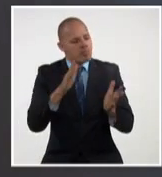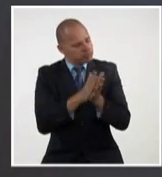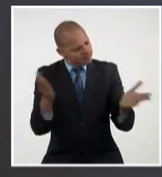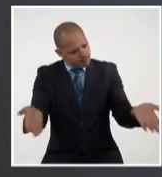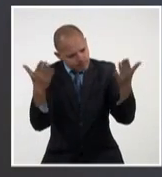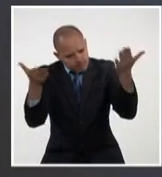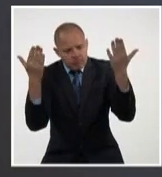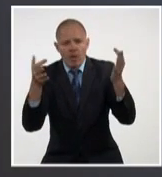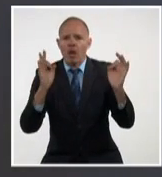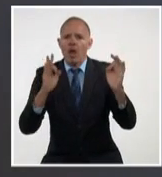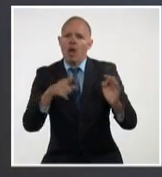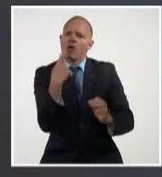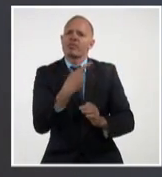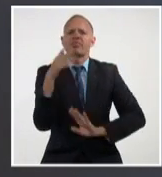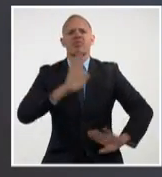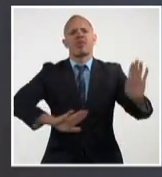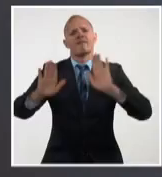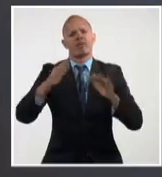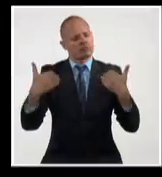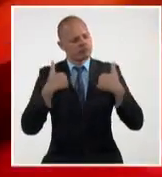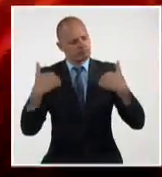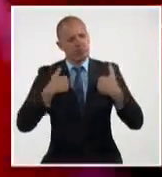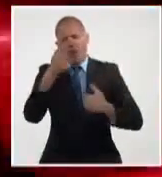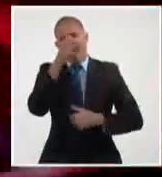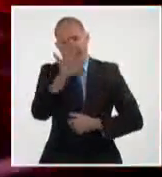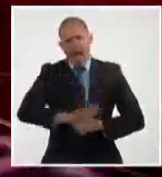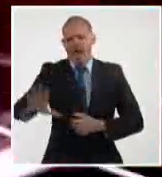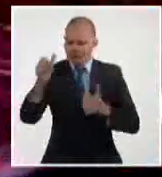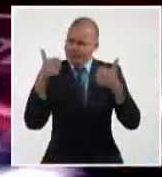para nuestros pueblos, victoria para el pueblo.